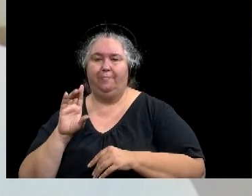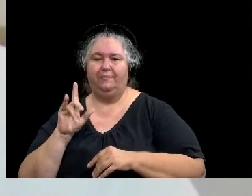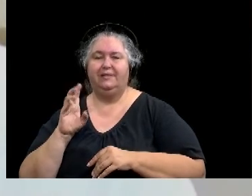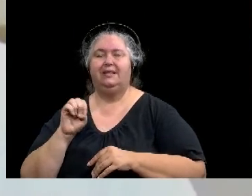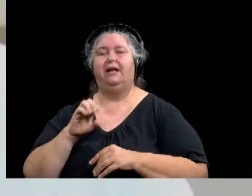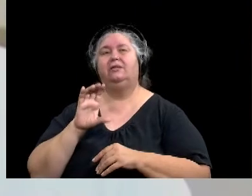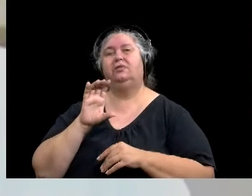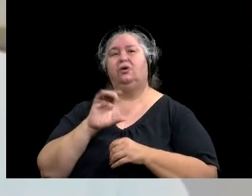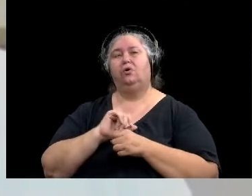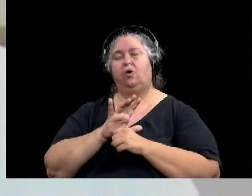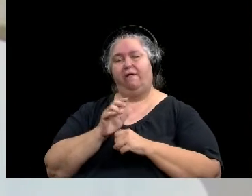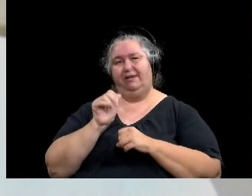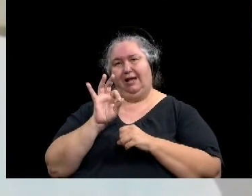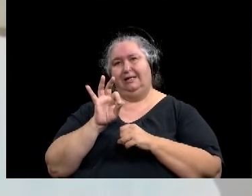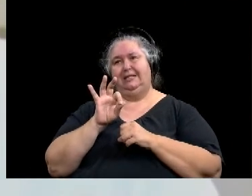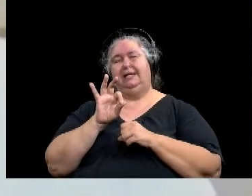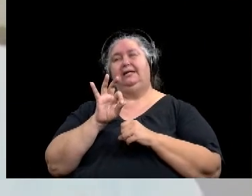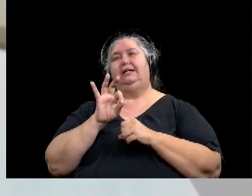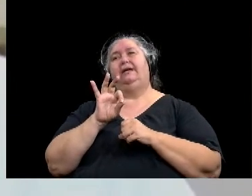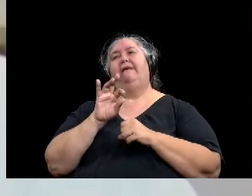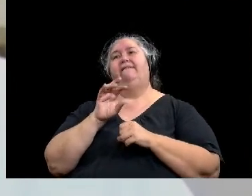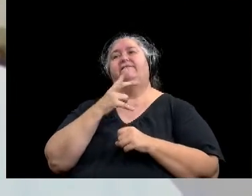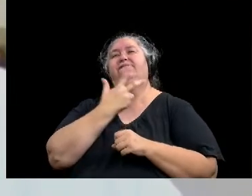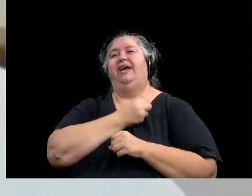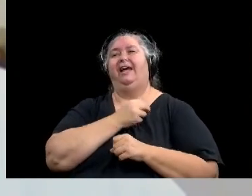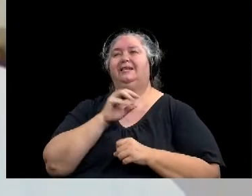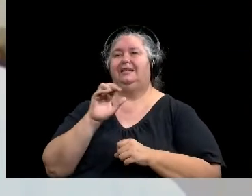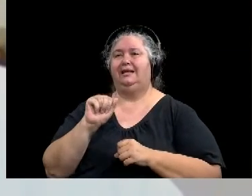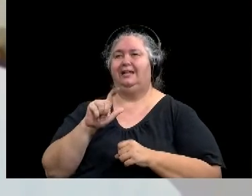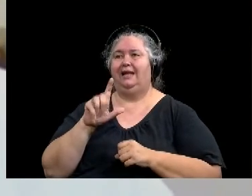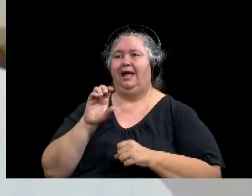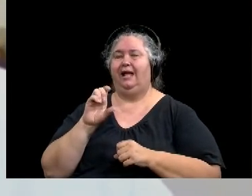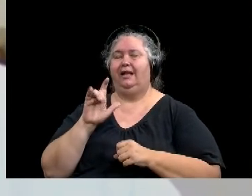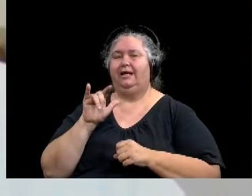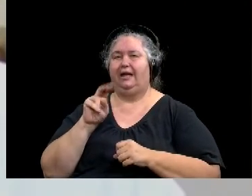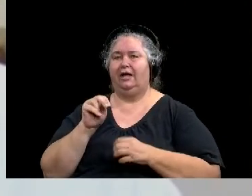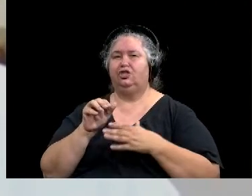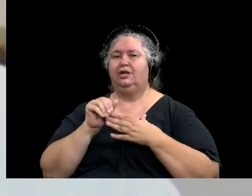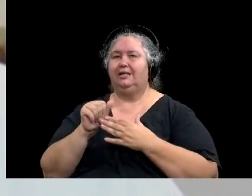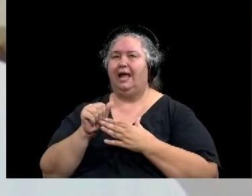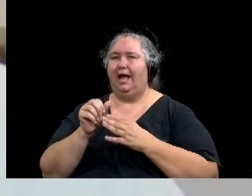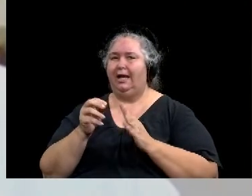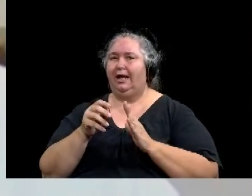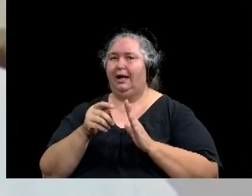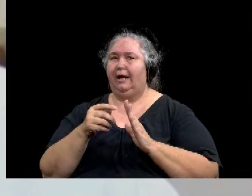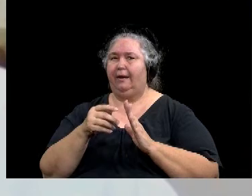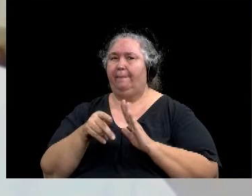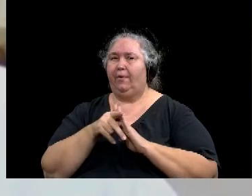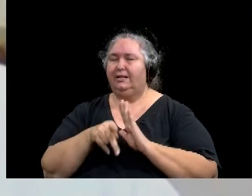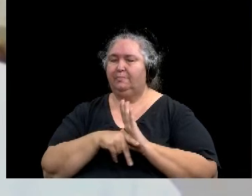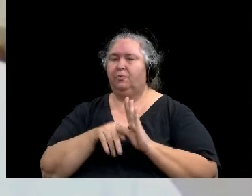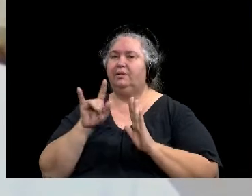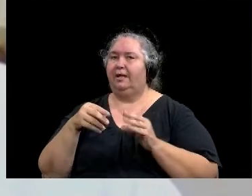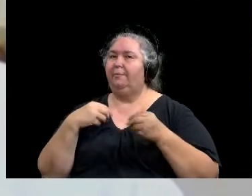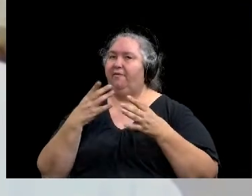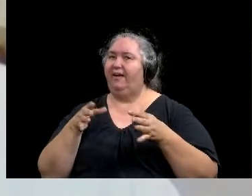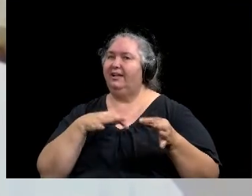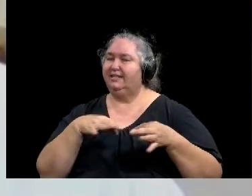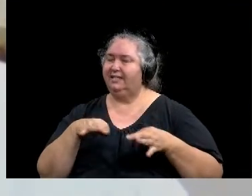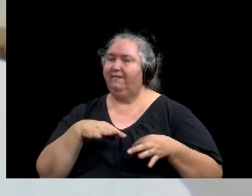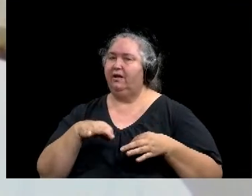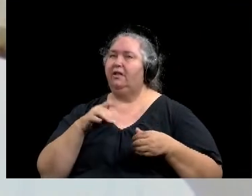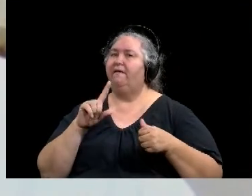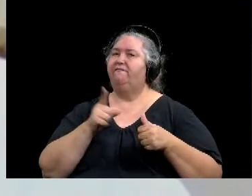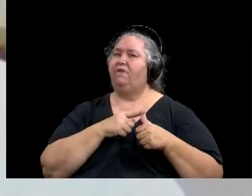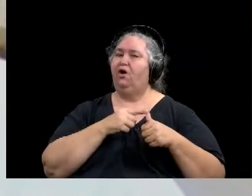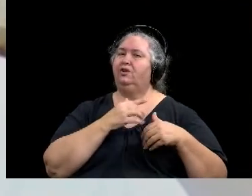tejas con 19 boxing allí pueden ver definiciones siguen de está